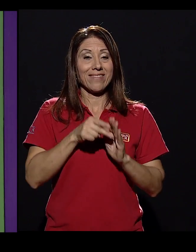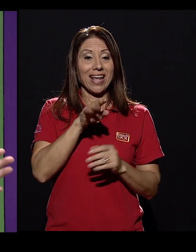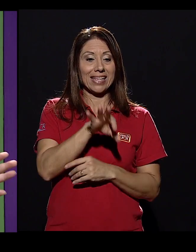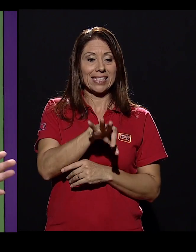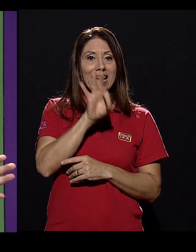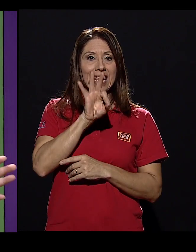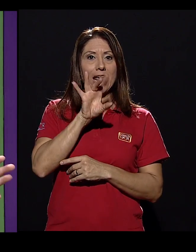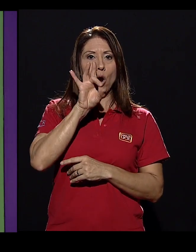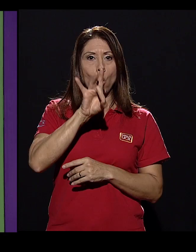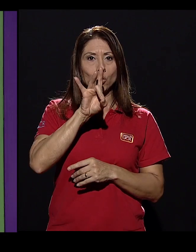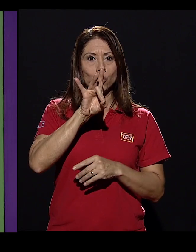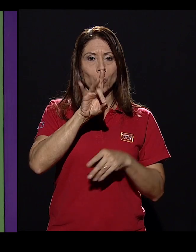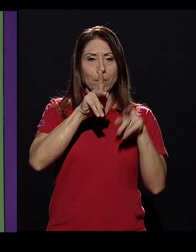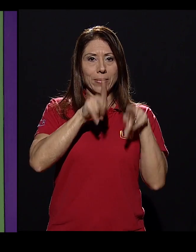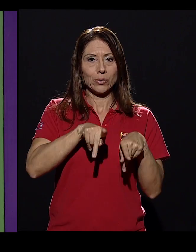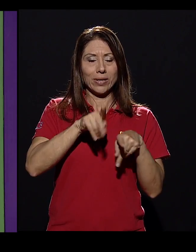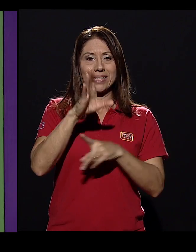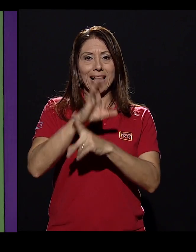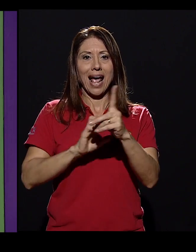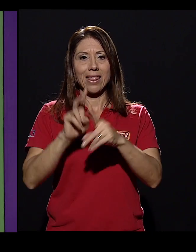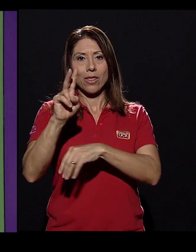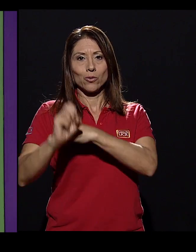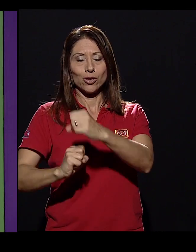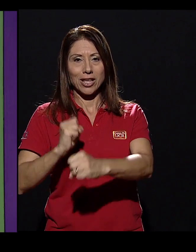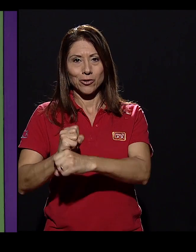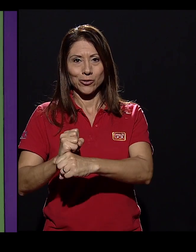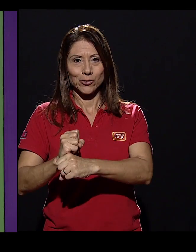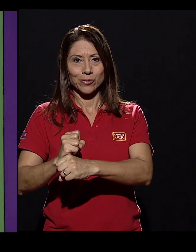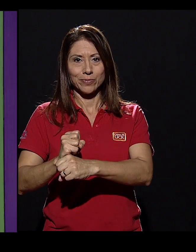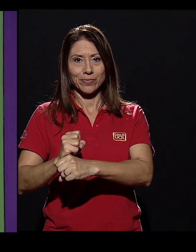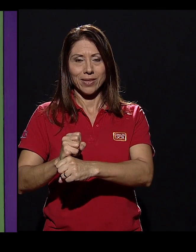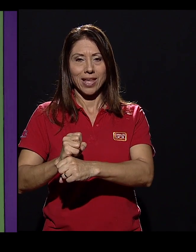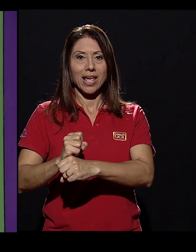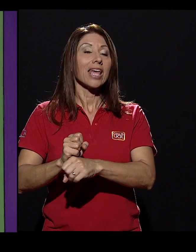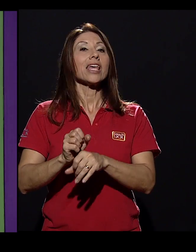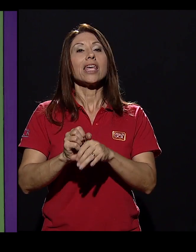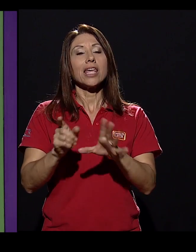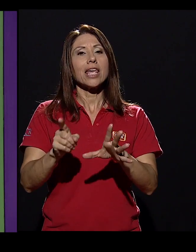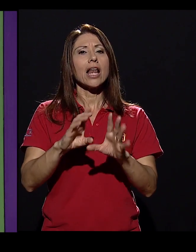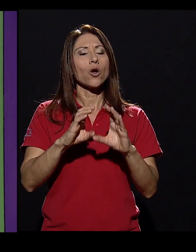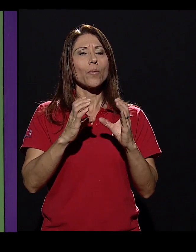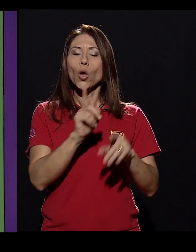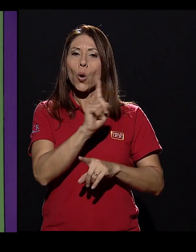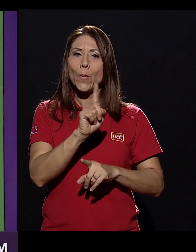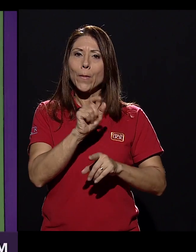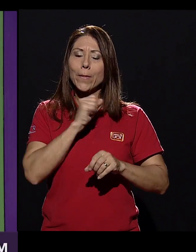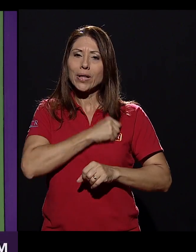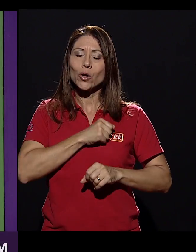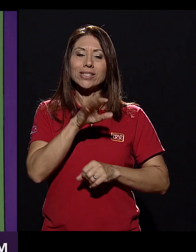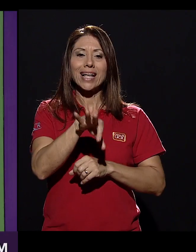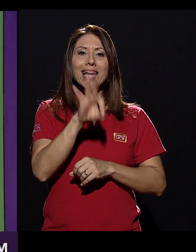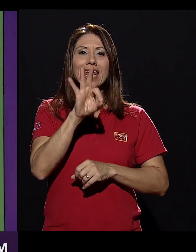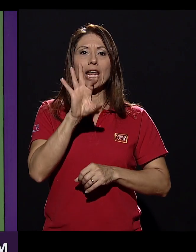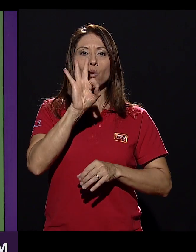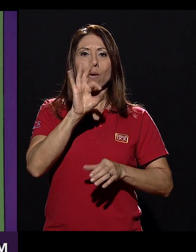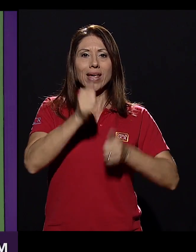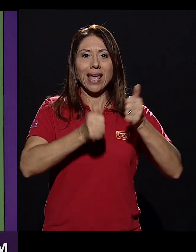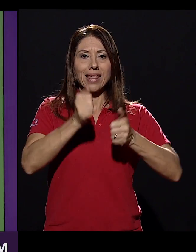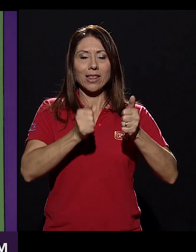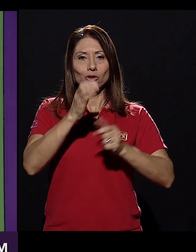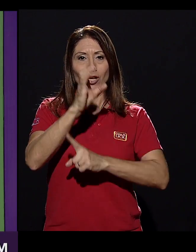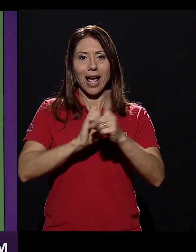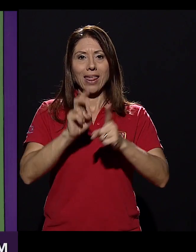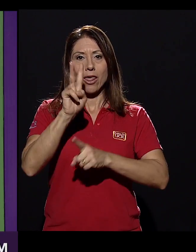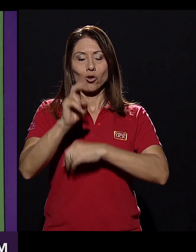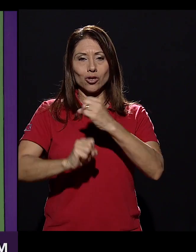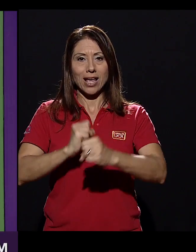eligen 8 candidatos cada 2 años, ¿verdad? Y el comité permanece con, 9 candidatos cada 2 años y